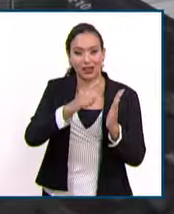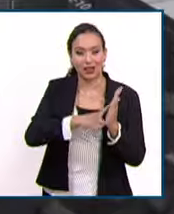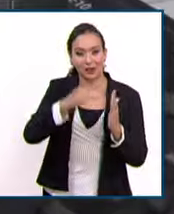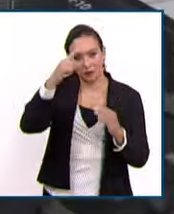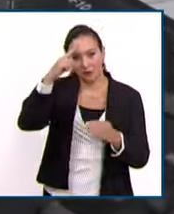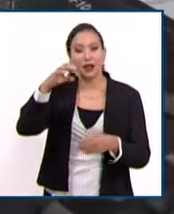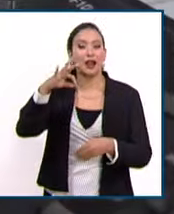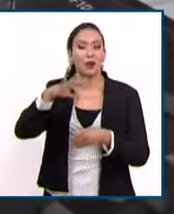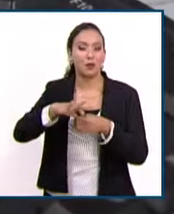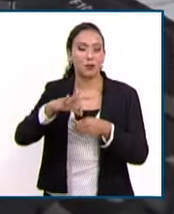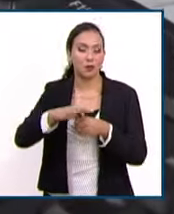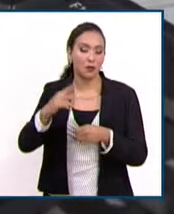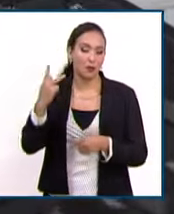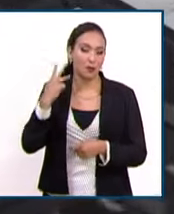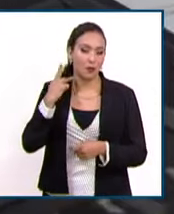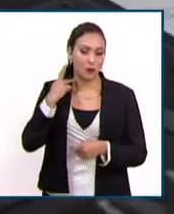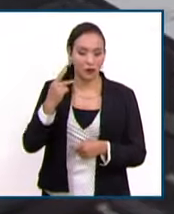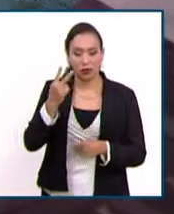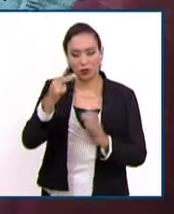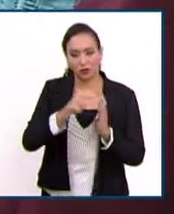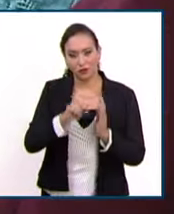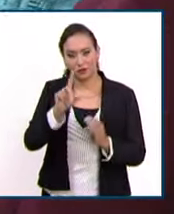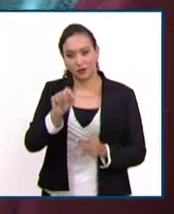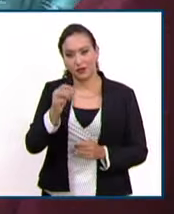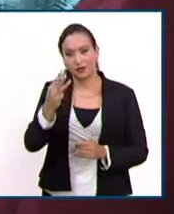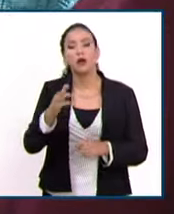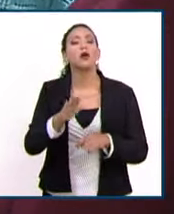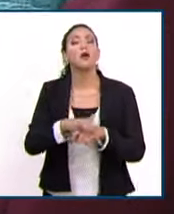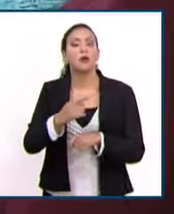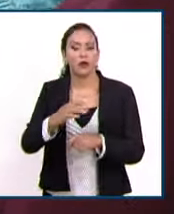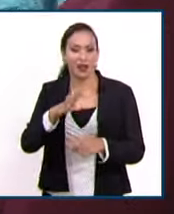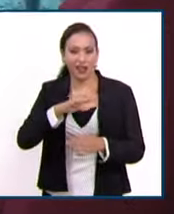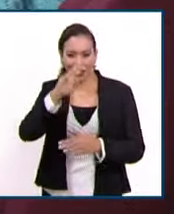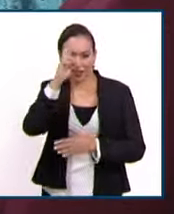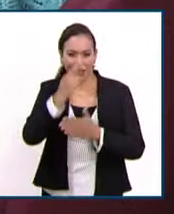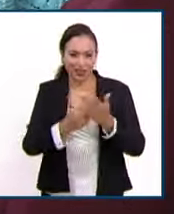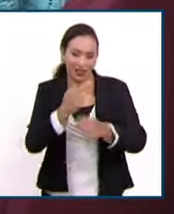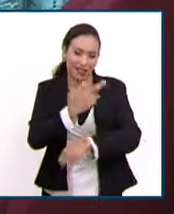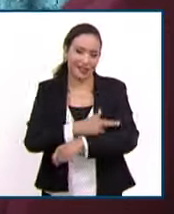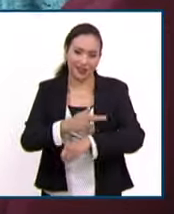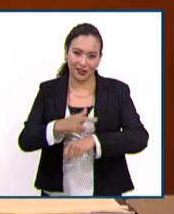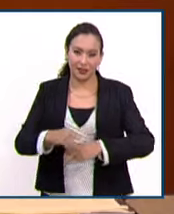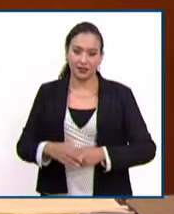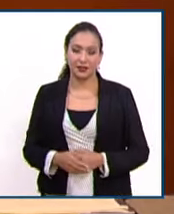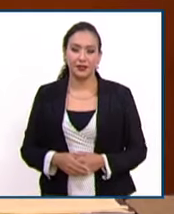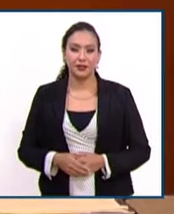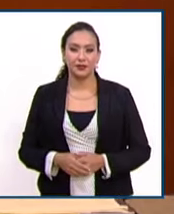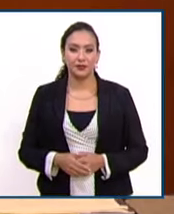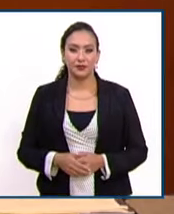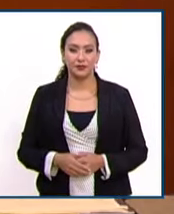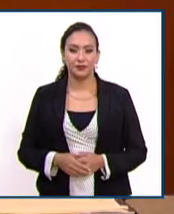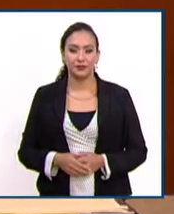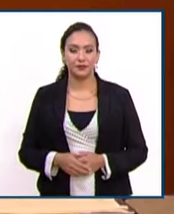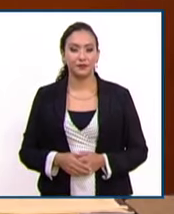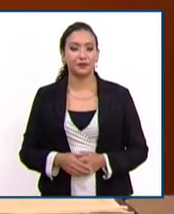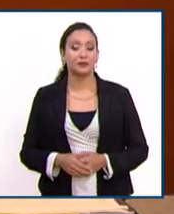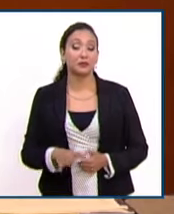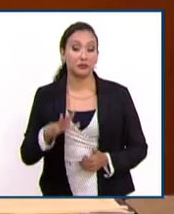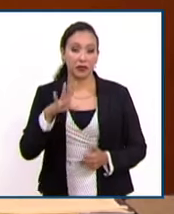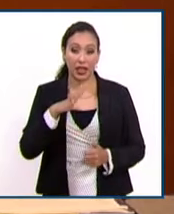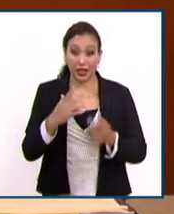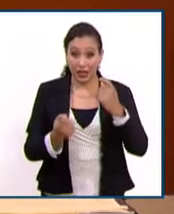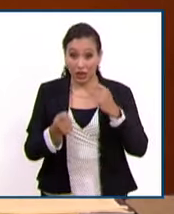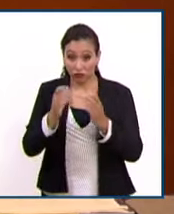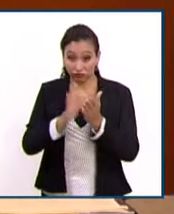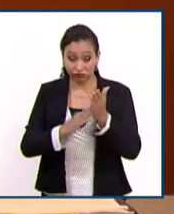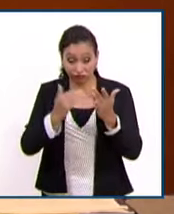político-electorales 2022-2023 por violaciones al procedimiento legislativo. Y hay asuntos, desde